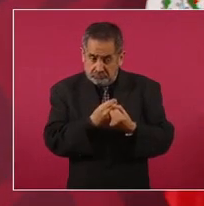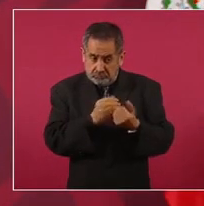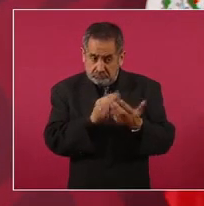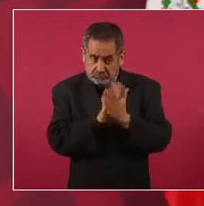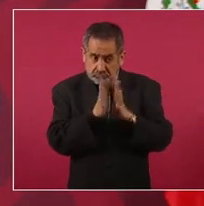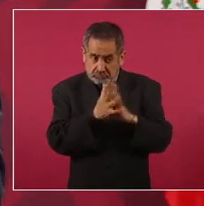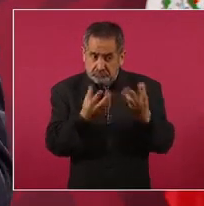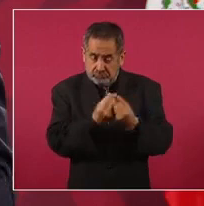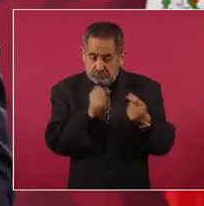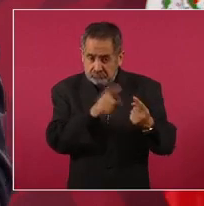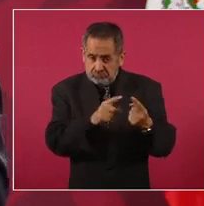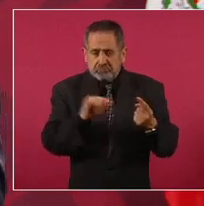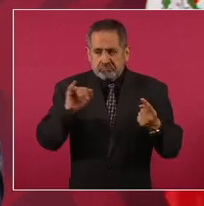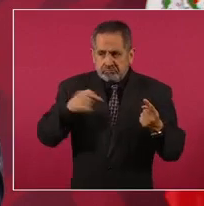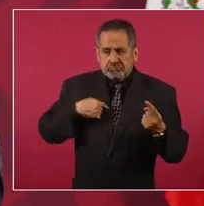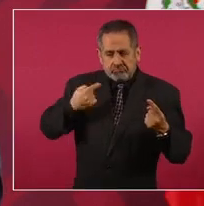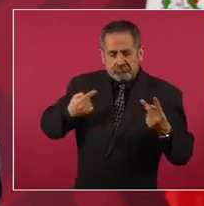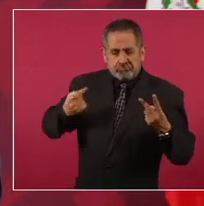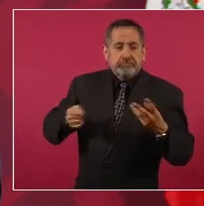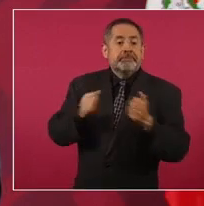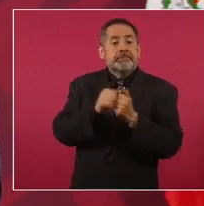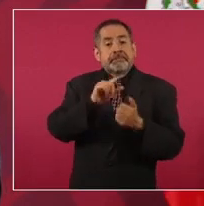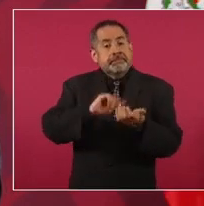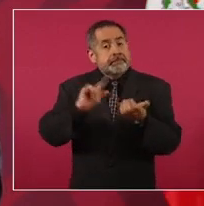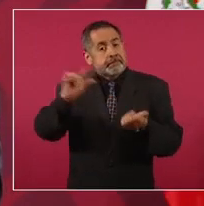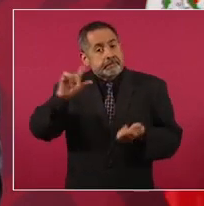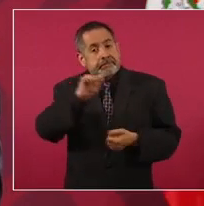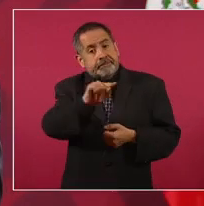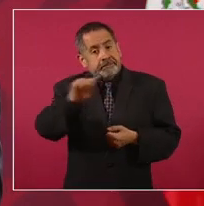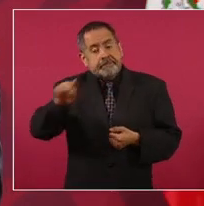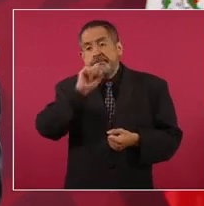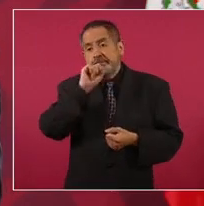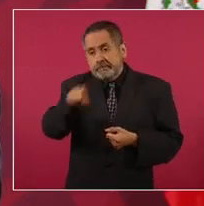con autoridades,